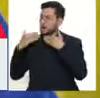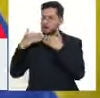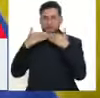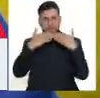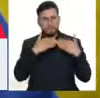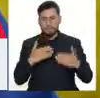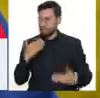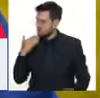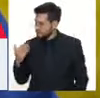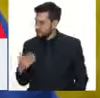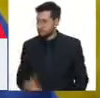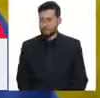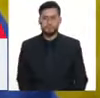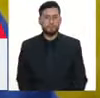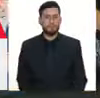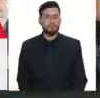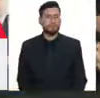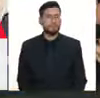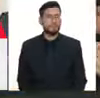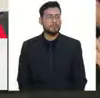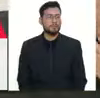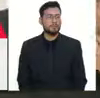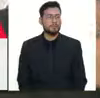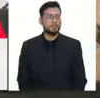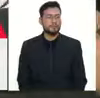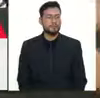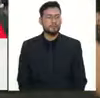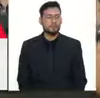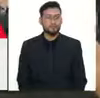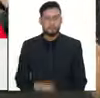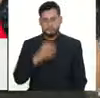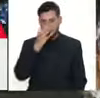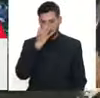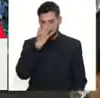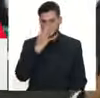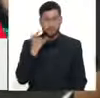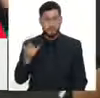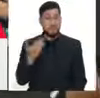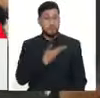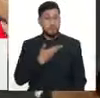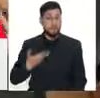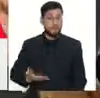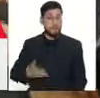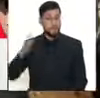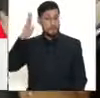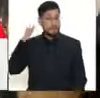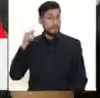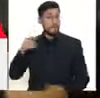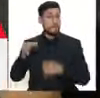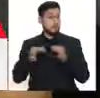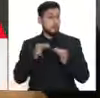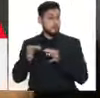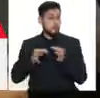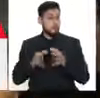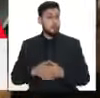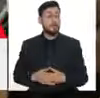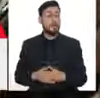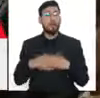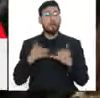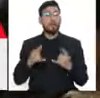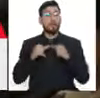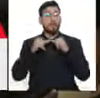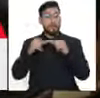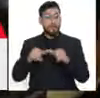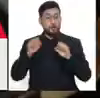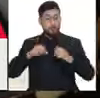gracias. Muchas gracias, señora presidenta. La República, Dina Ercilia Boluarte Segarra, quien señalaba que se va a